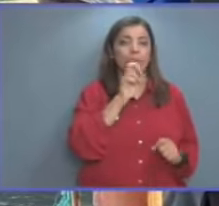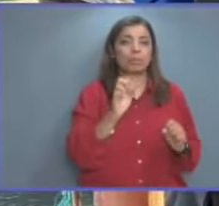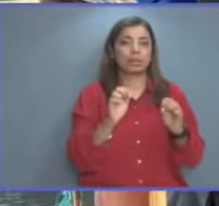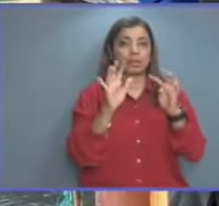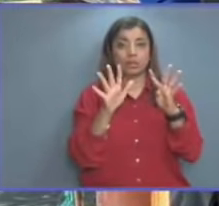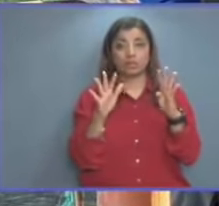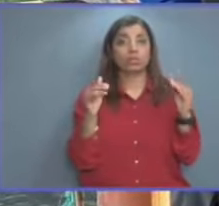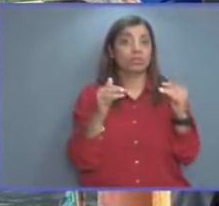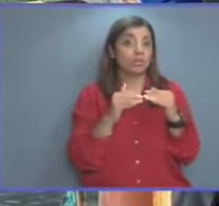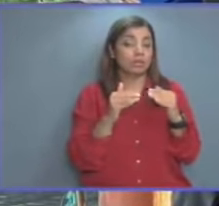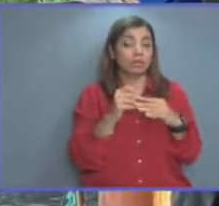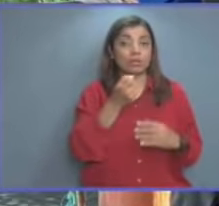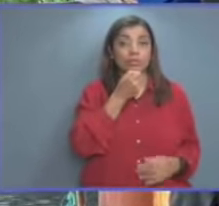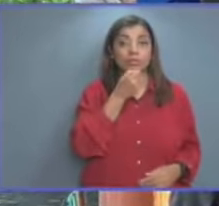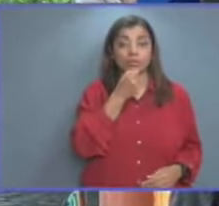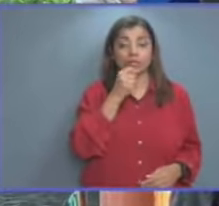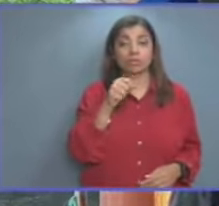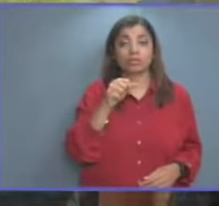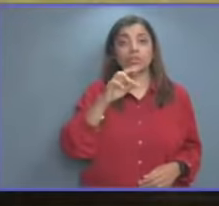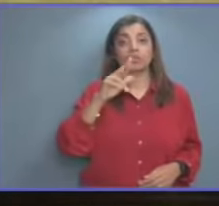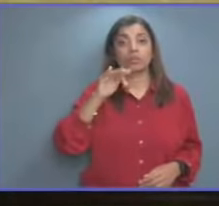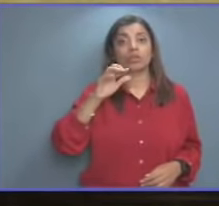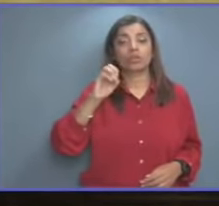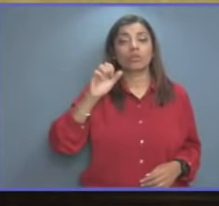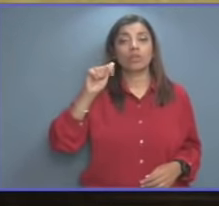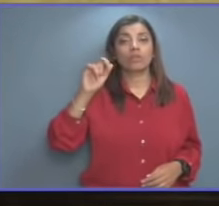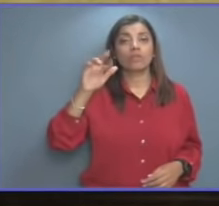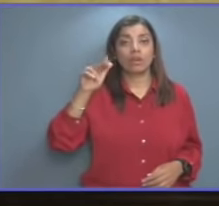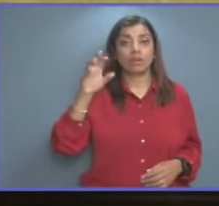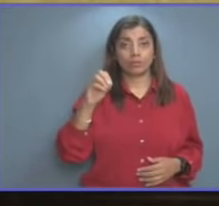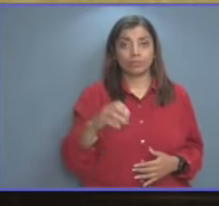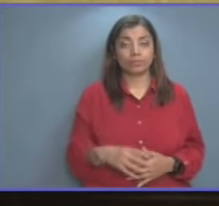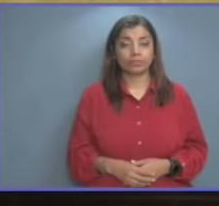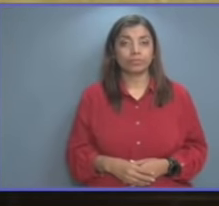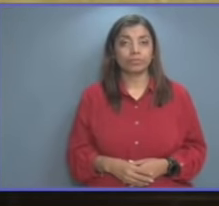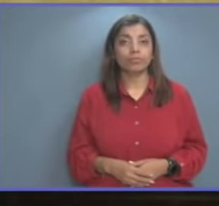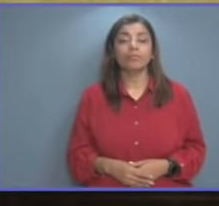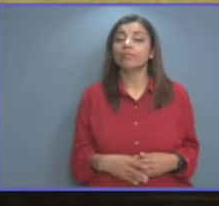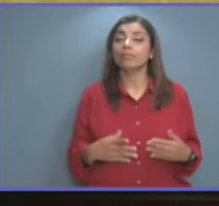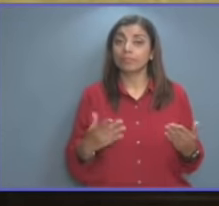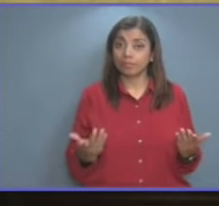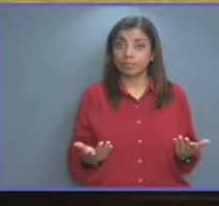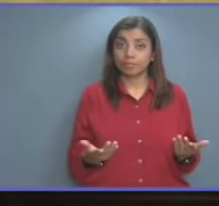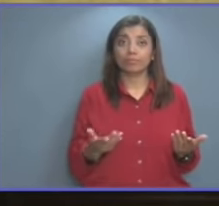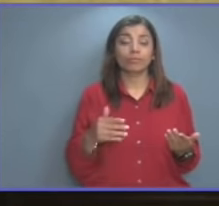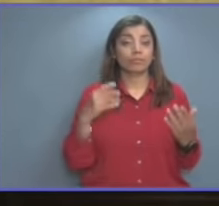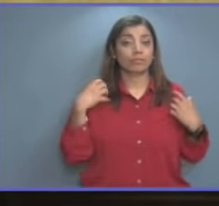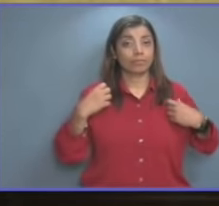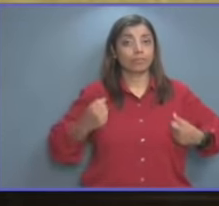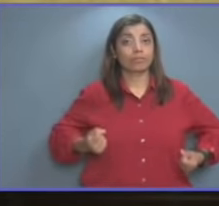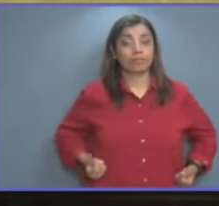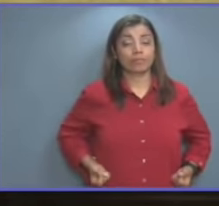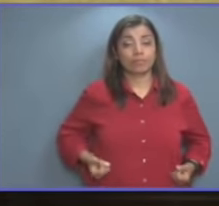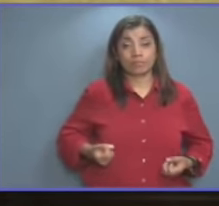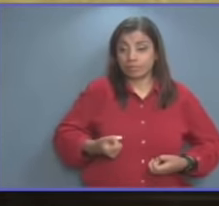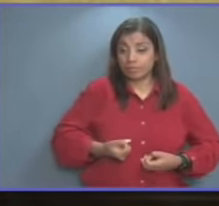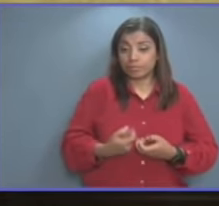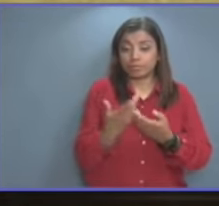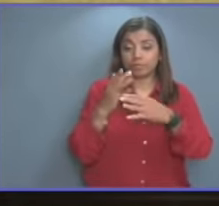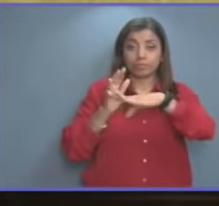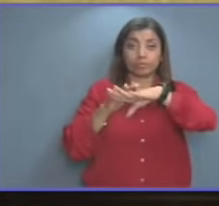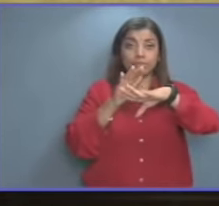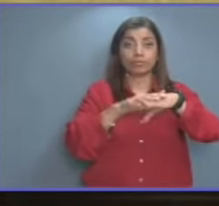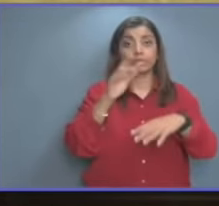rodrigo alfaro noticiero legislativo y el ejecutivo anunció cambios en la aplicación de la tercera dosis